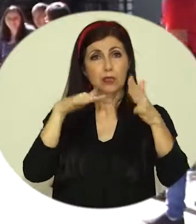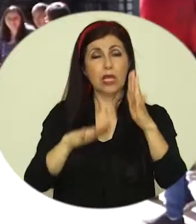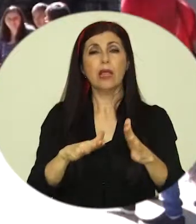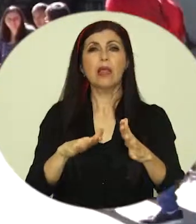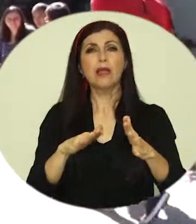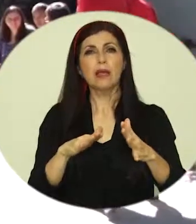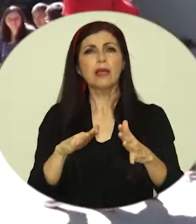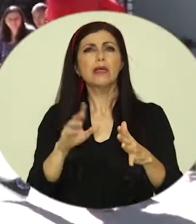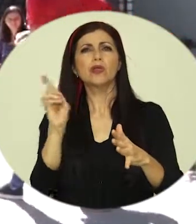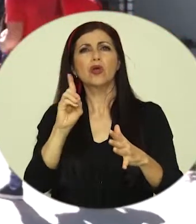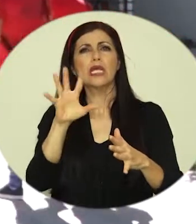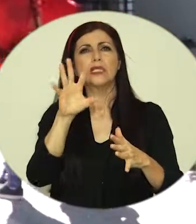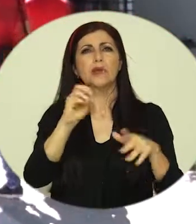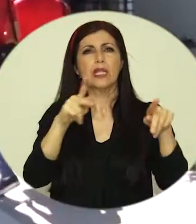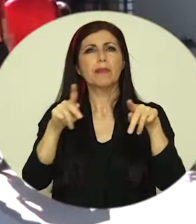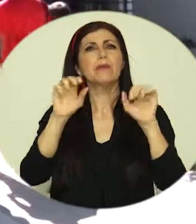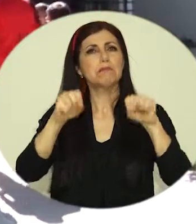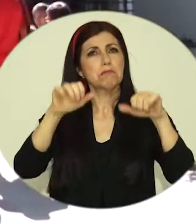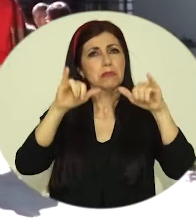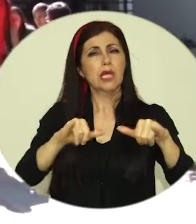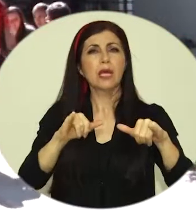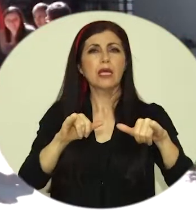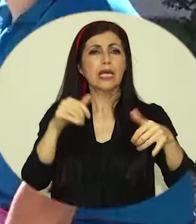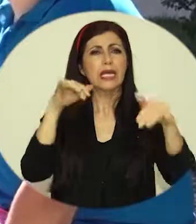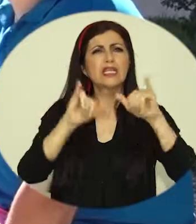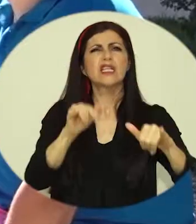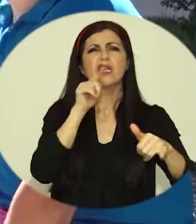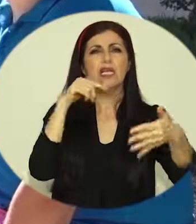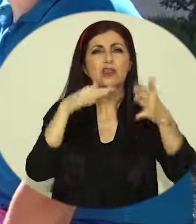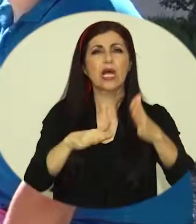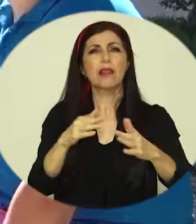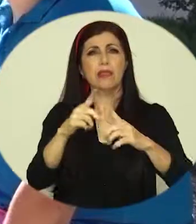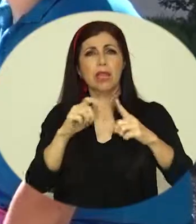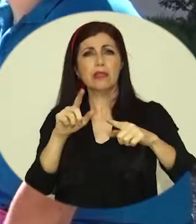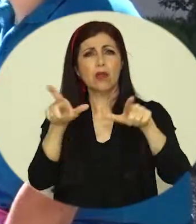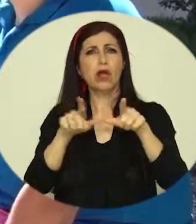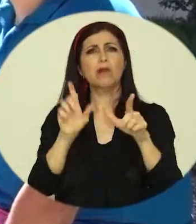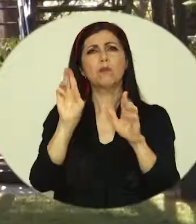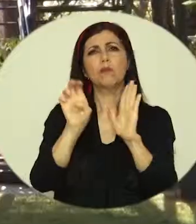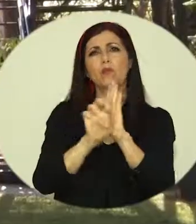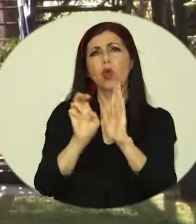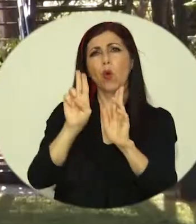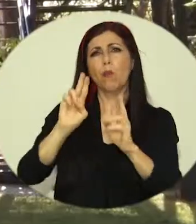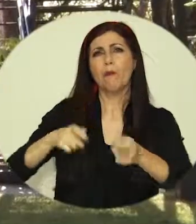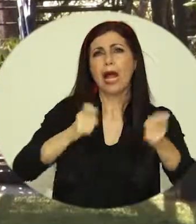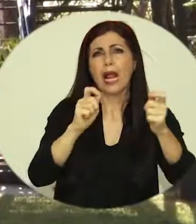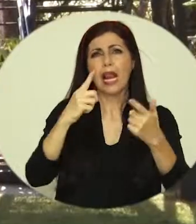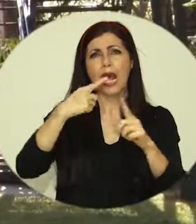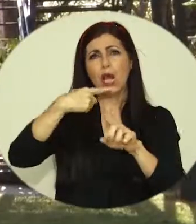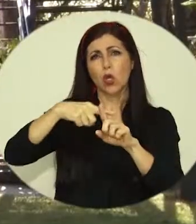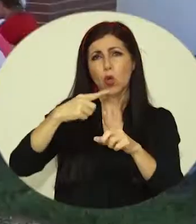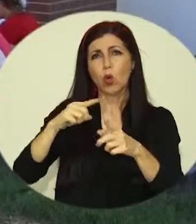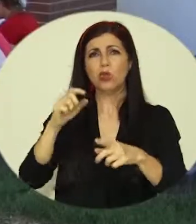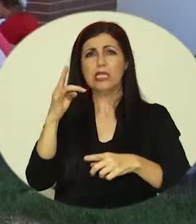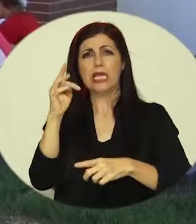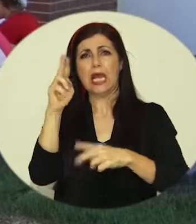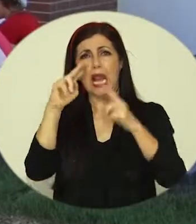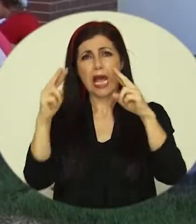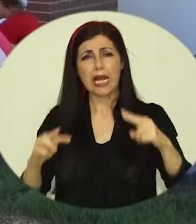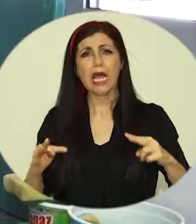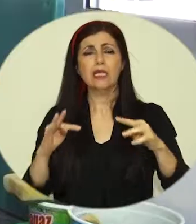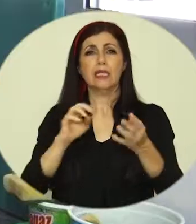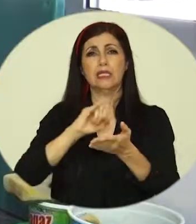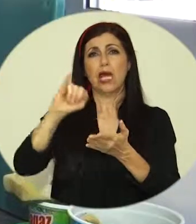La residencia estudiantil con capacidad para 50 personas es habitada por estudiantes provenientes de zonas como Upala, La Cruz,